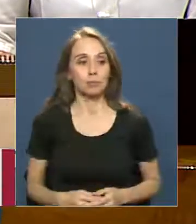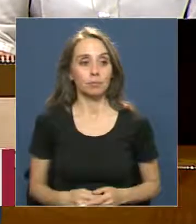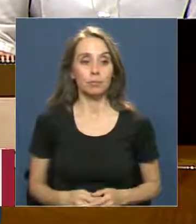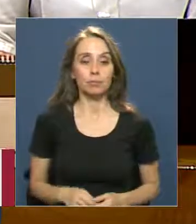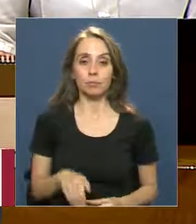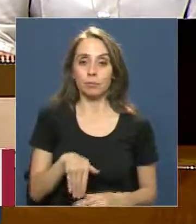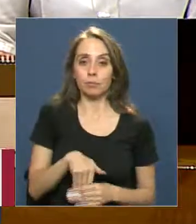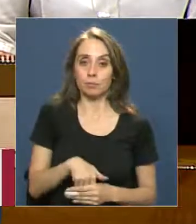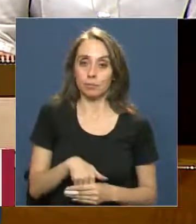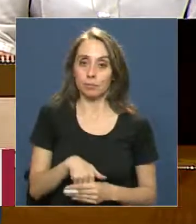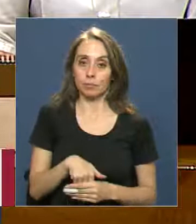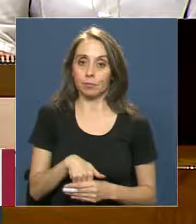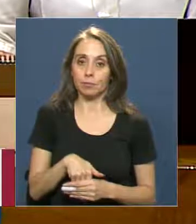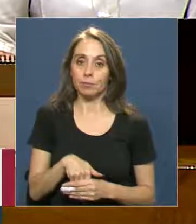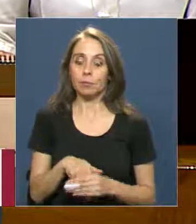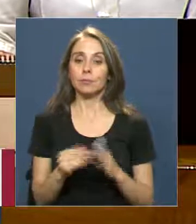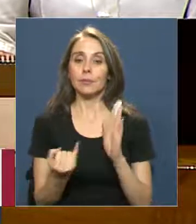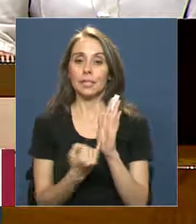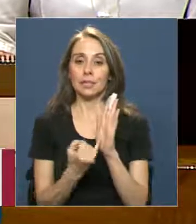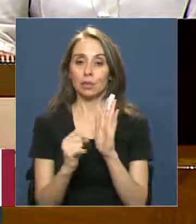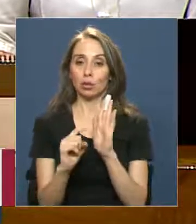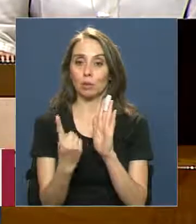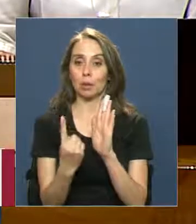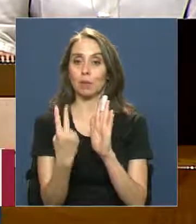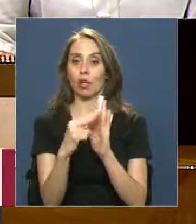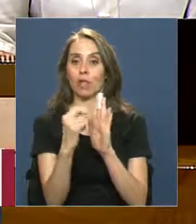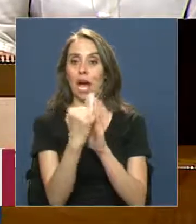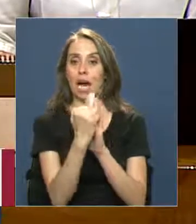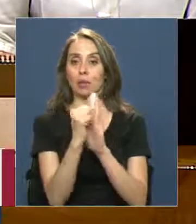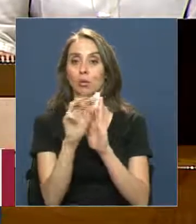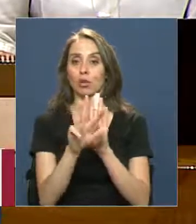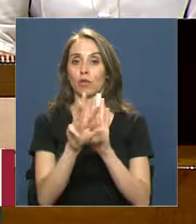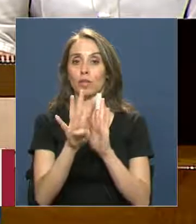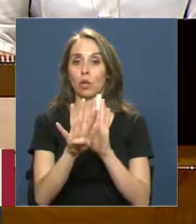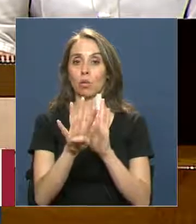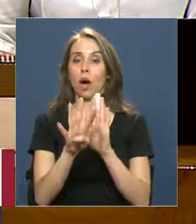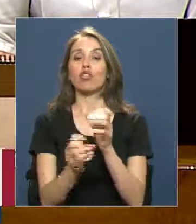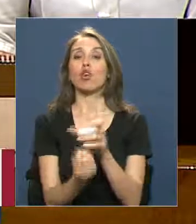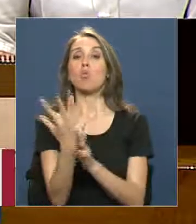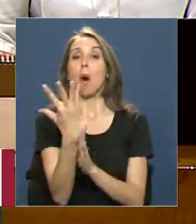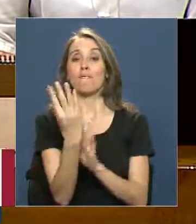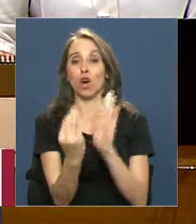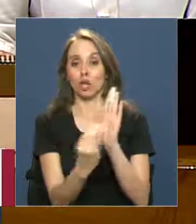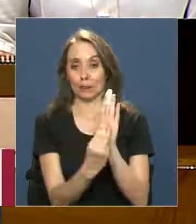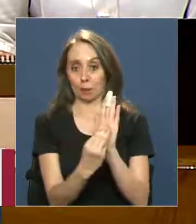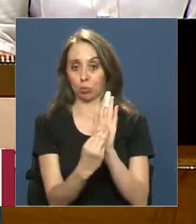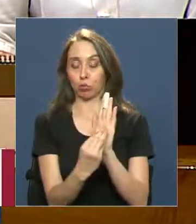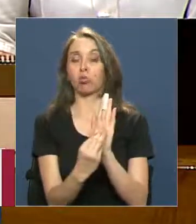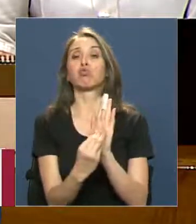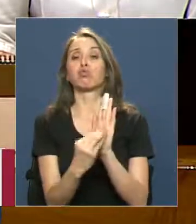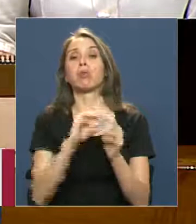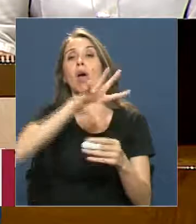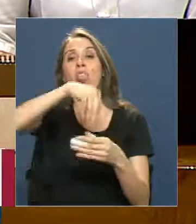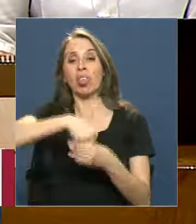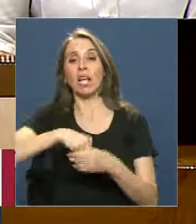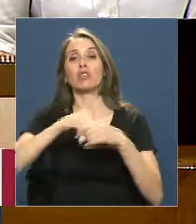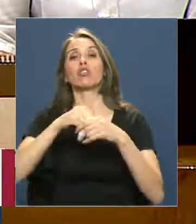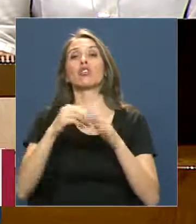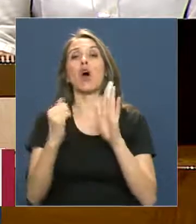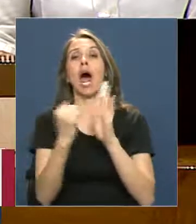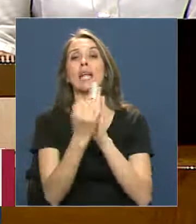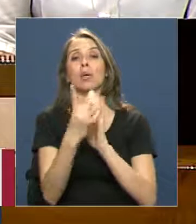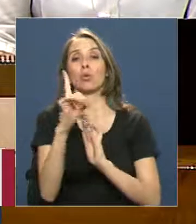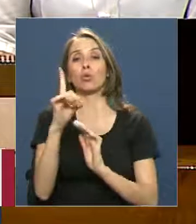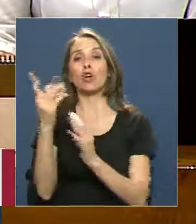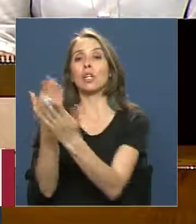En votación, el inciso primero del artículo 94 nuevo. Contenido en el artículo único propuesto